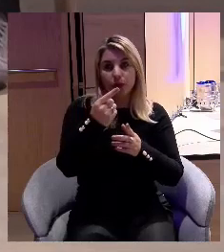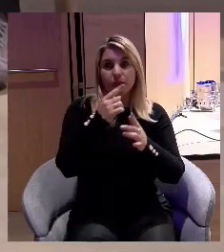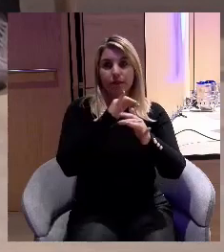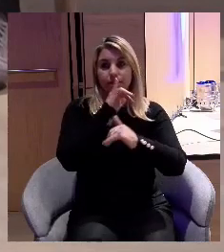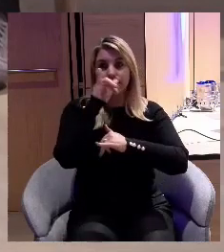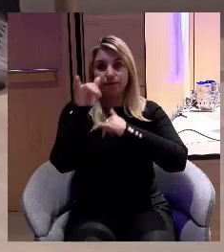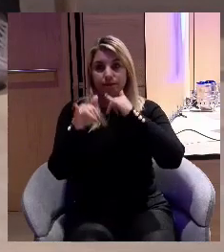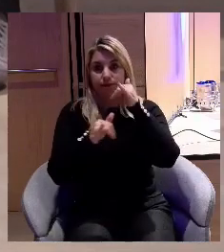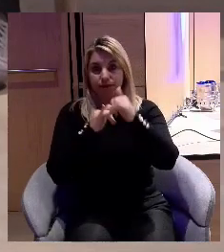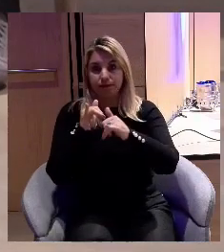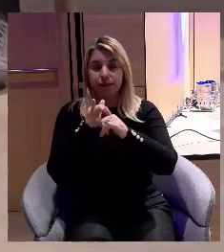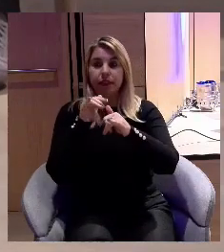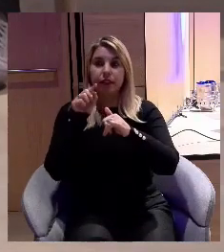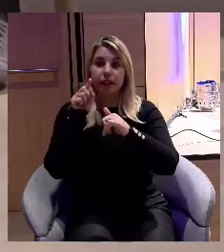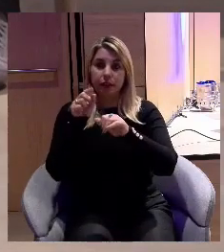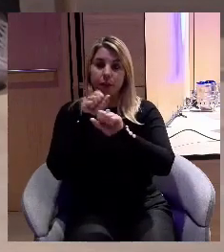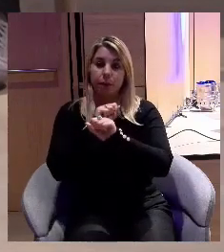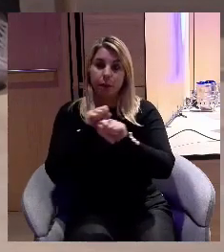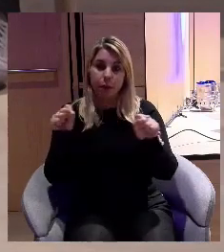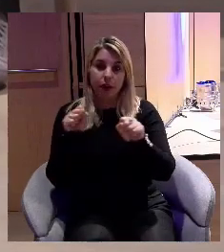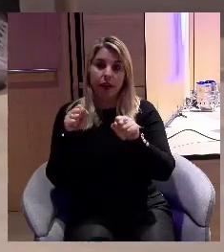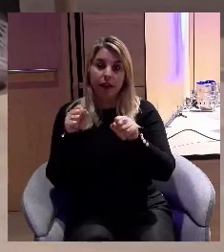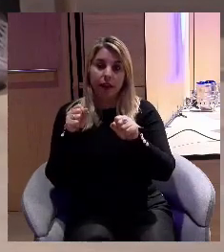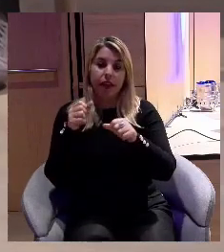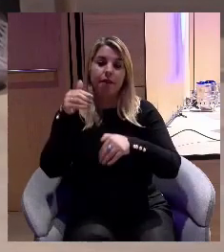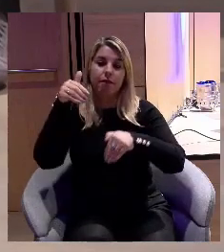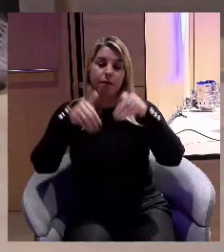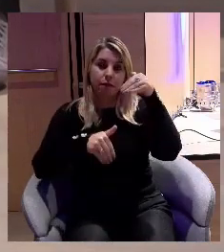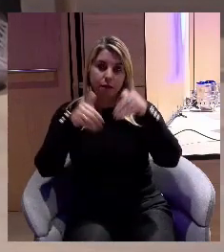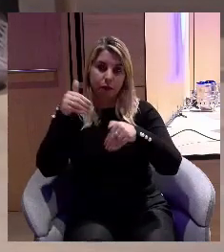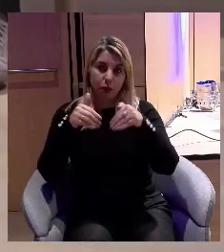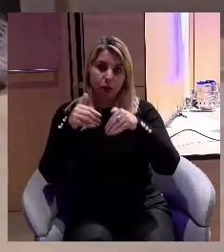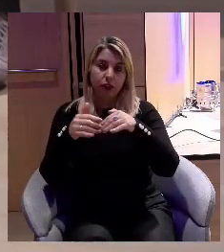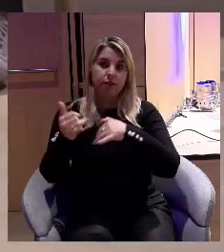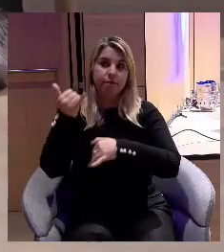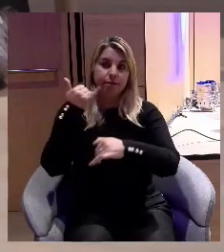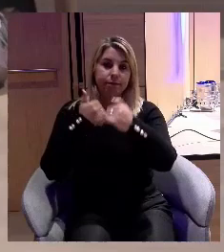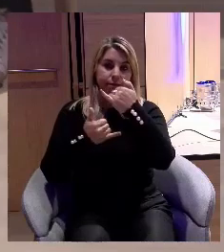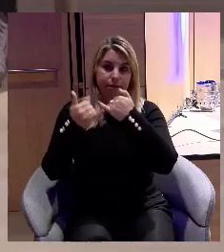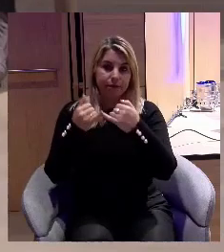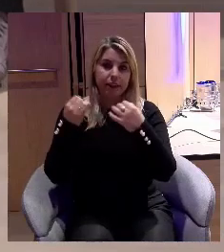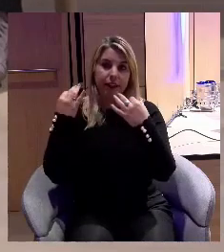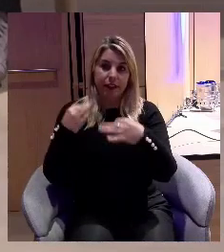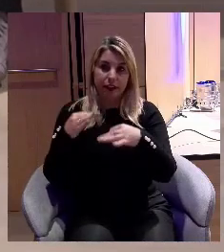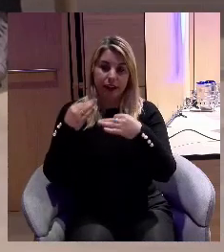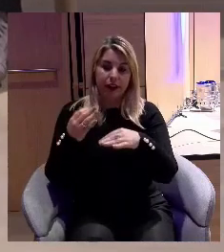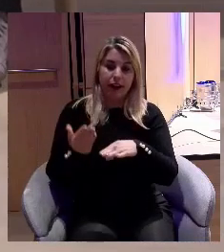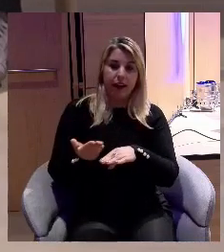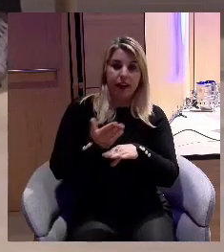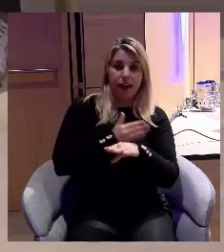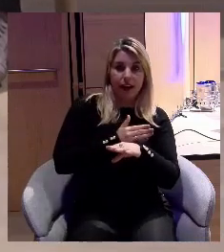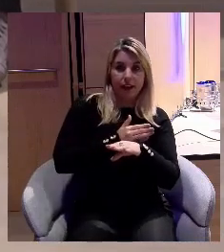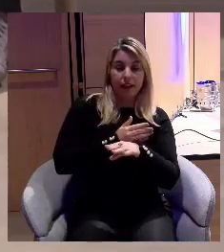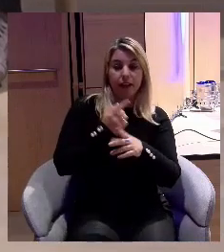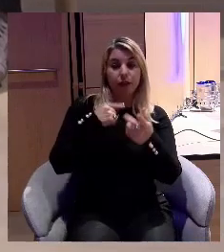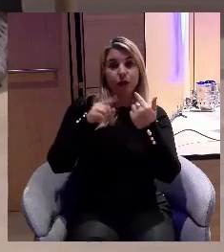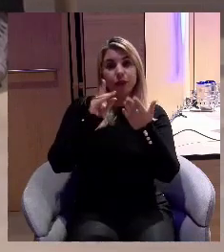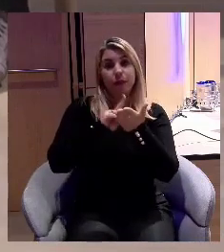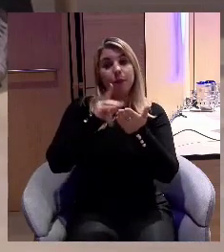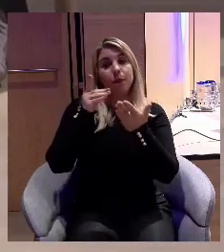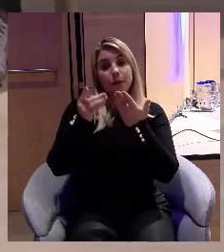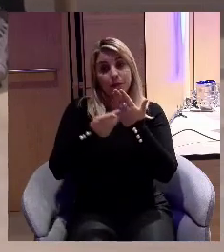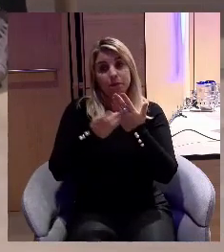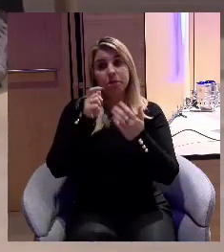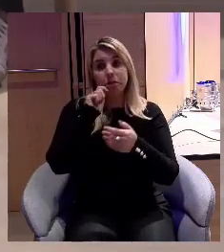de cuentas en 6 ejes temáticos acá, votando como algunas primicias adelantadas, pero sí, ha sido un proyecto bastante